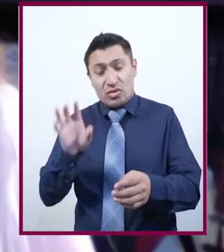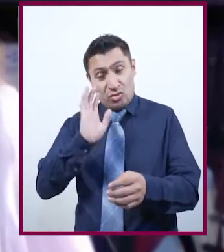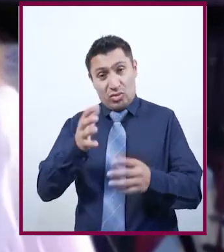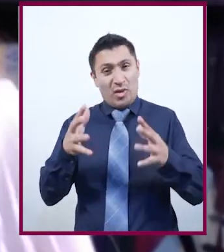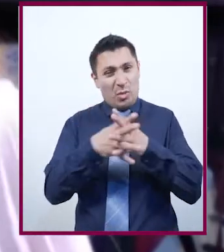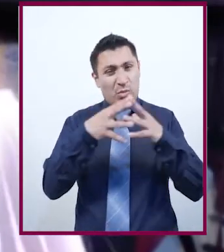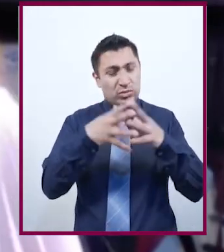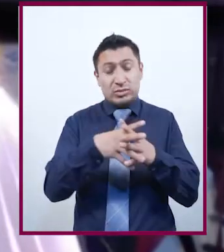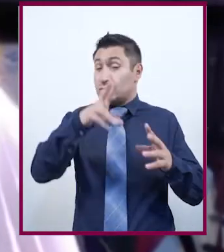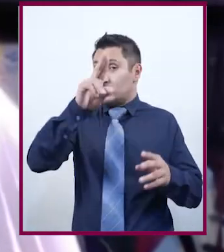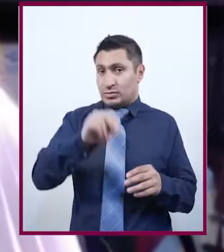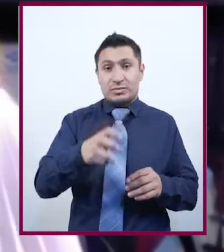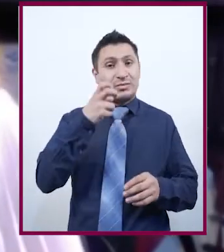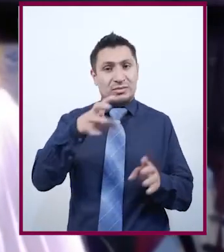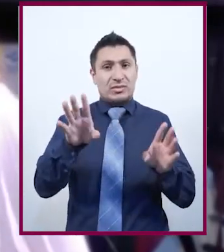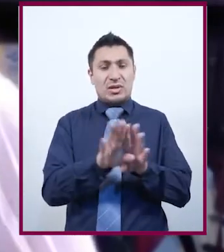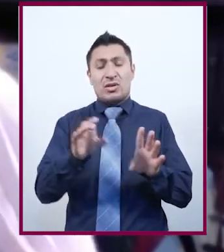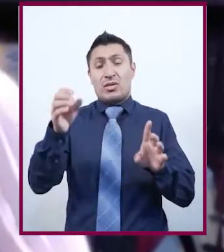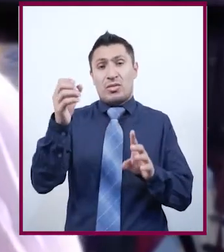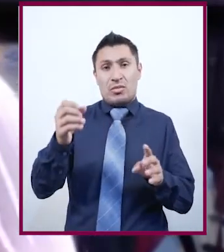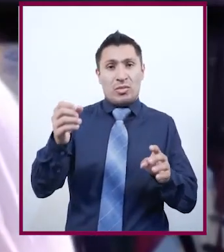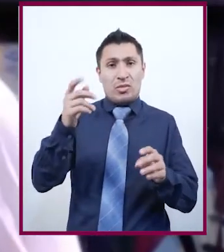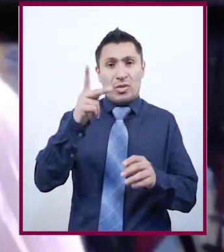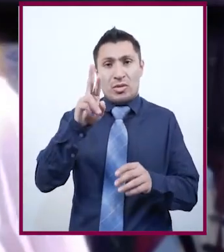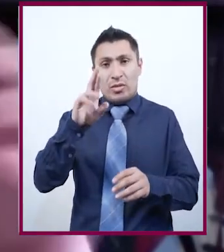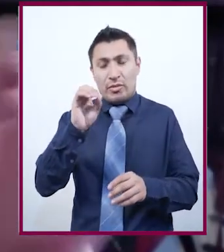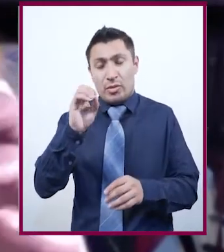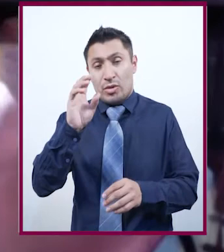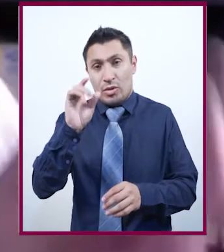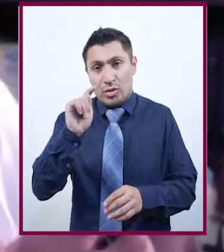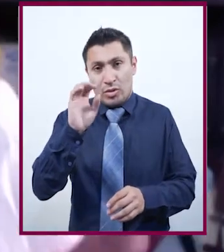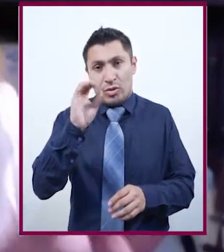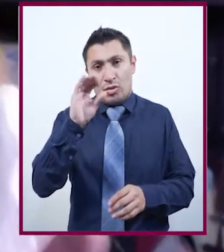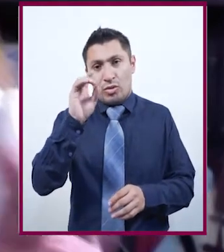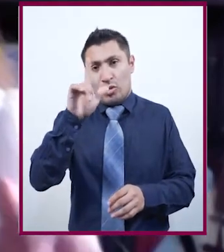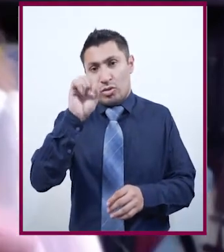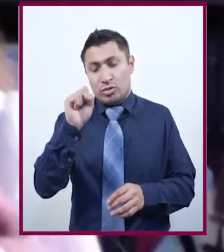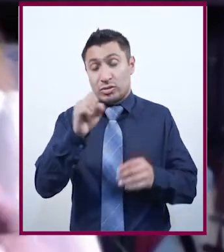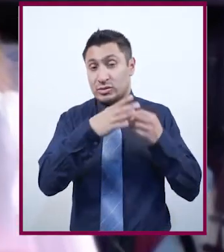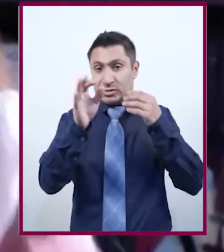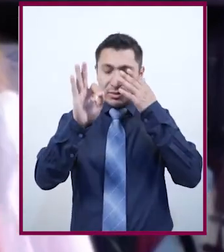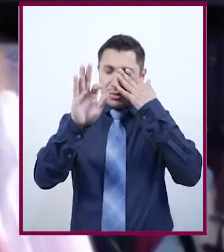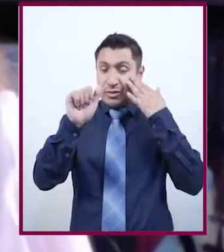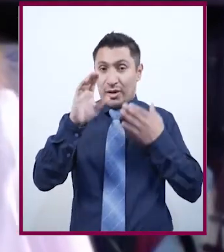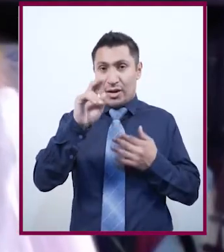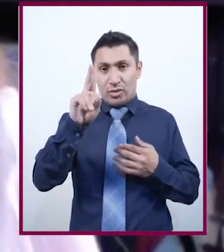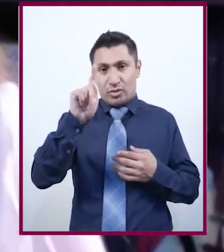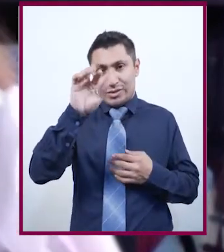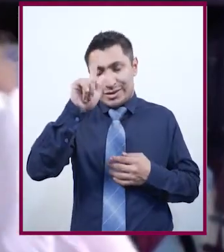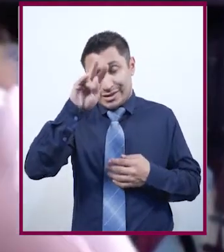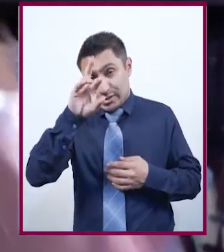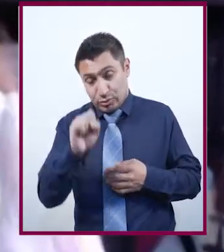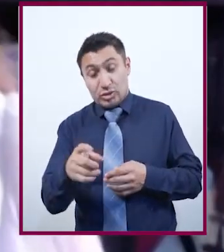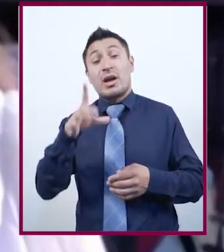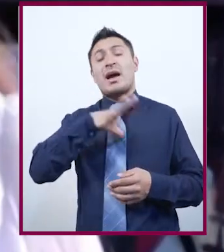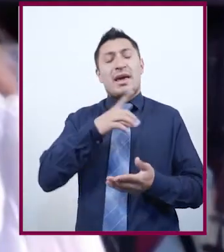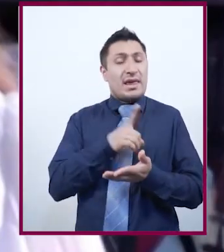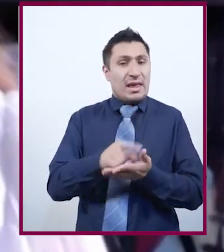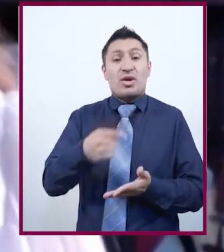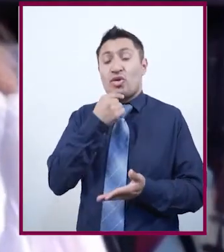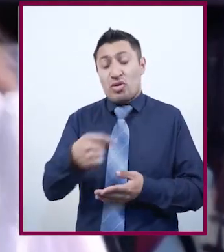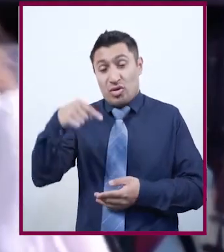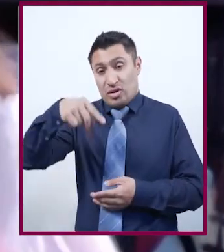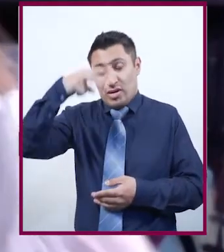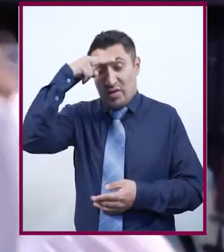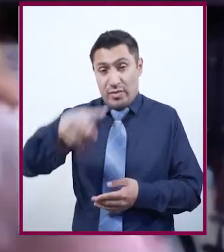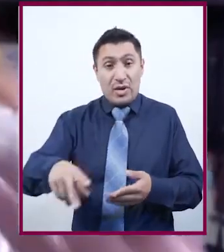les denominan protocolos facultativos y están directamente vinculados con la Convención de los Derechos del Niño. México los ratificó,